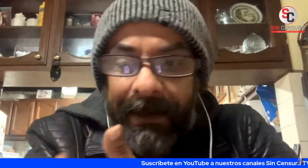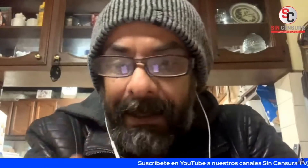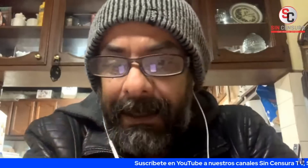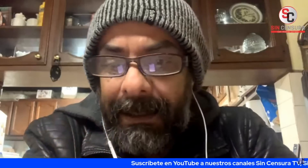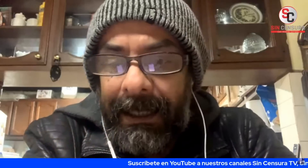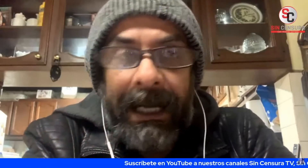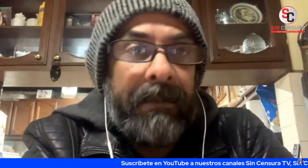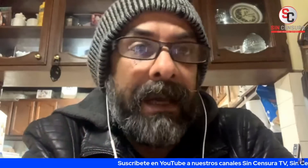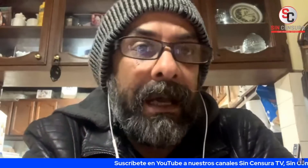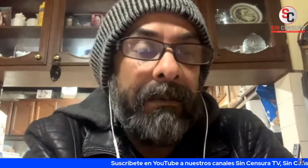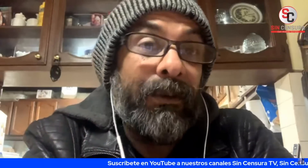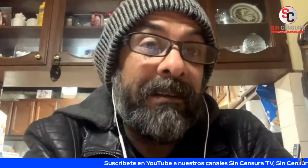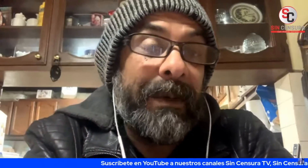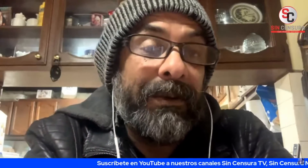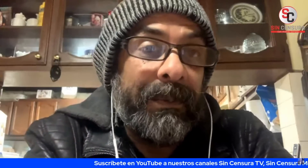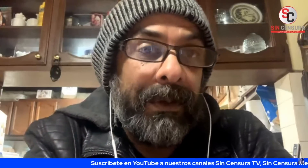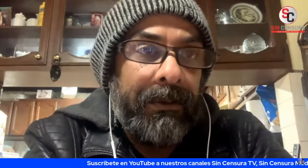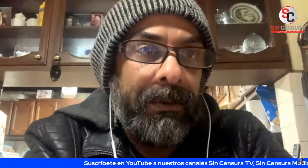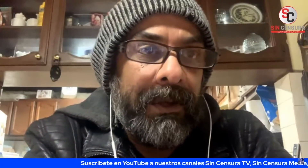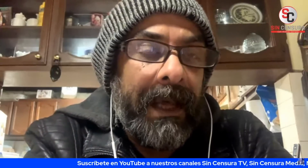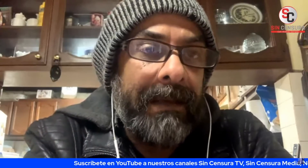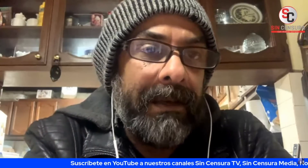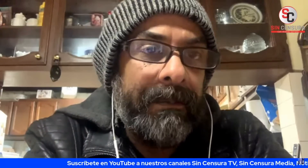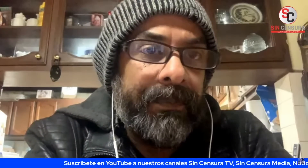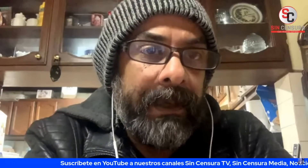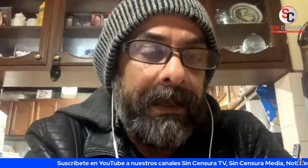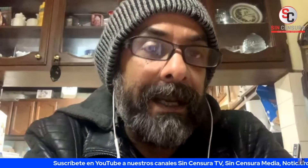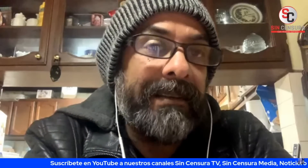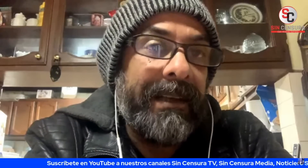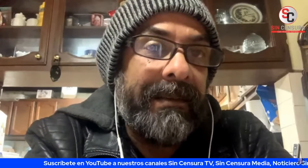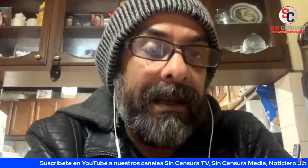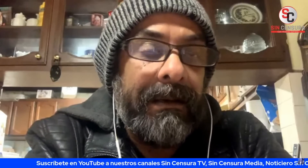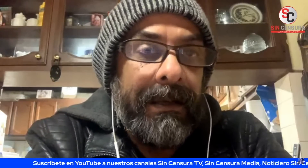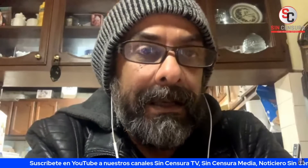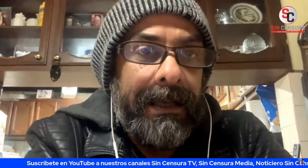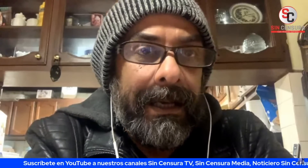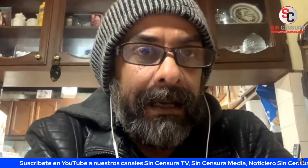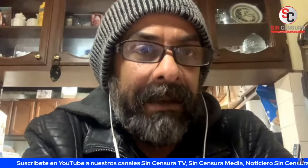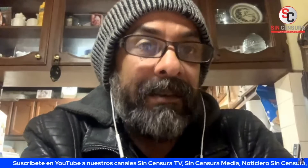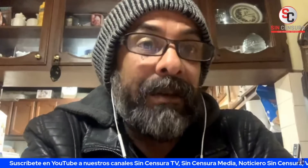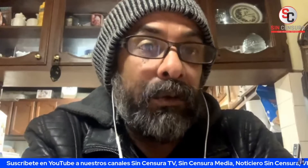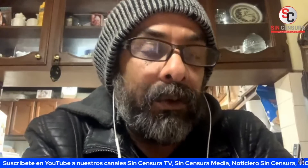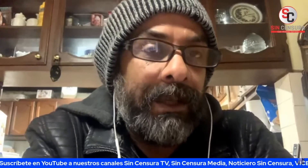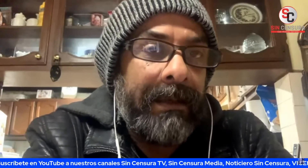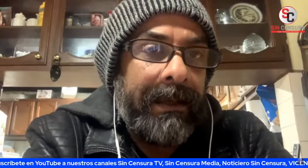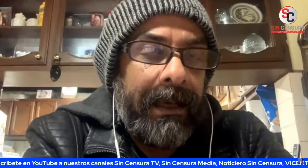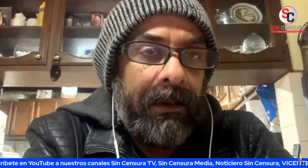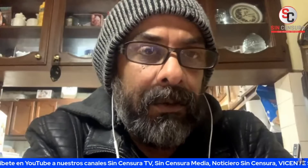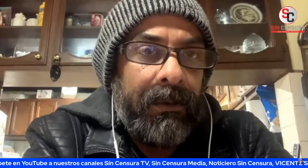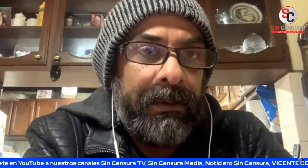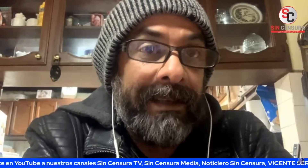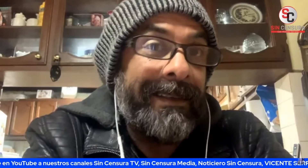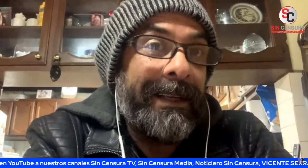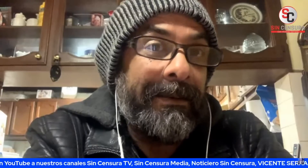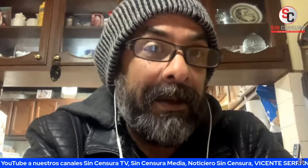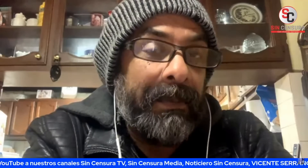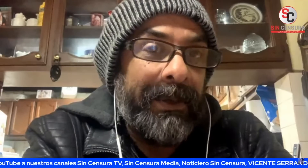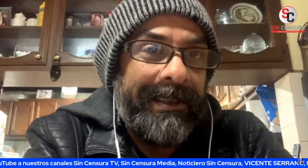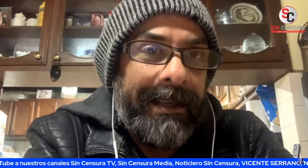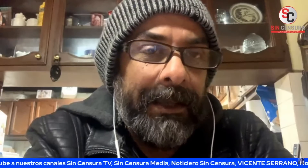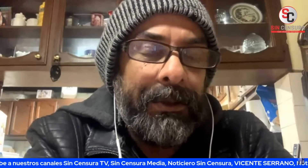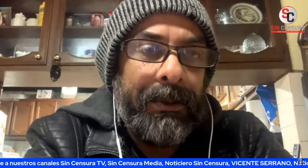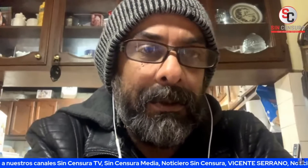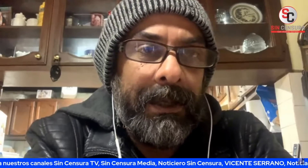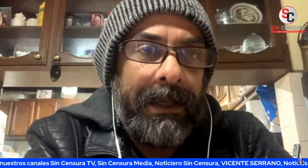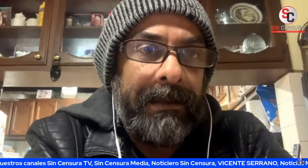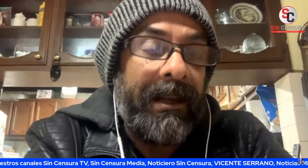sea, había un respeto por la autoridad. Gracias al vacío de autoridad creado desde el tiempo